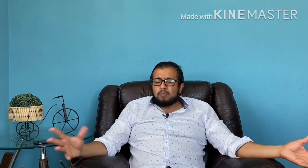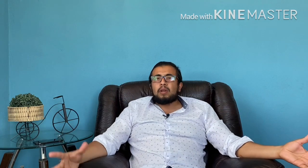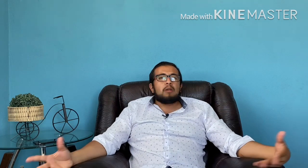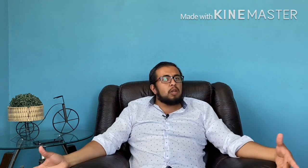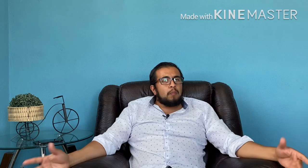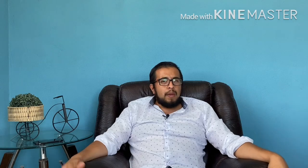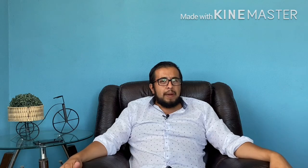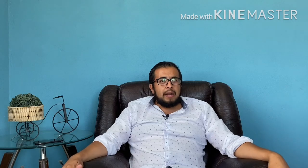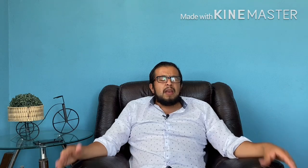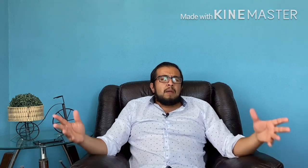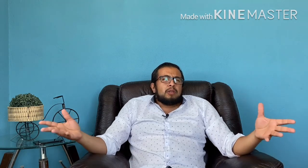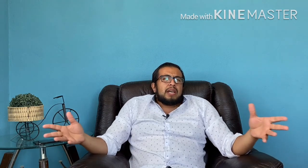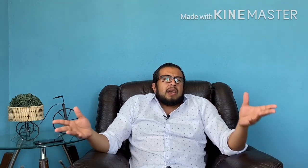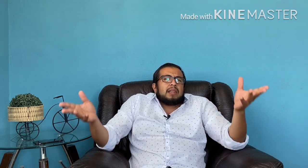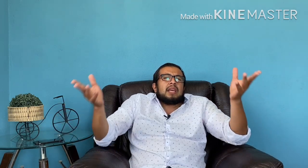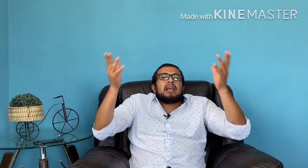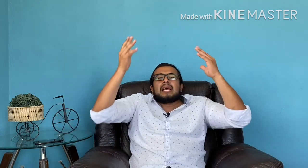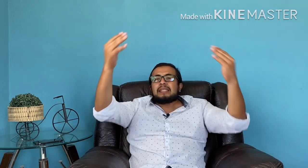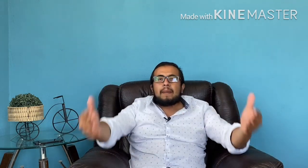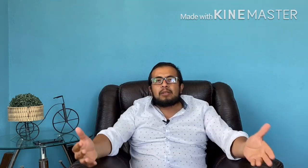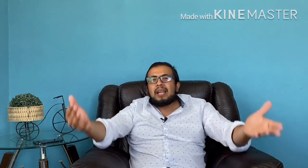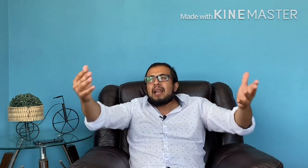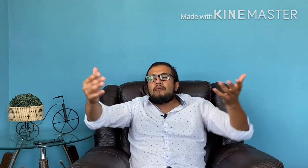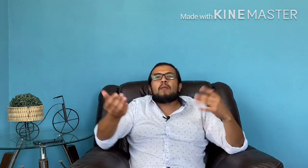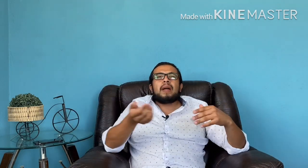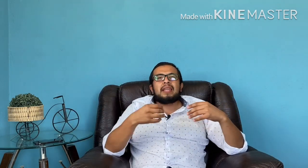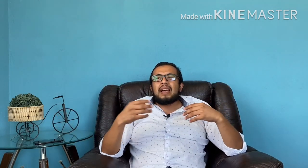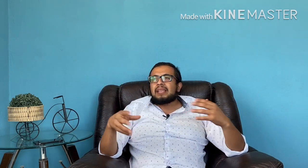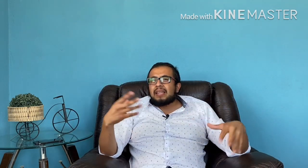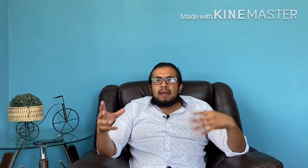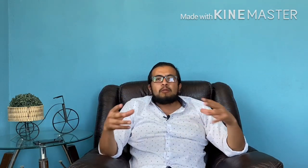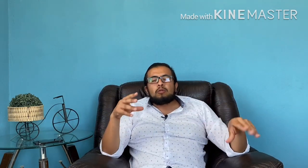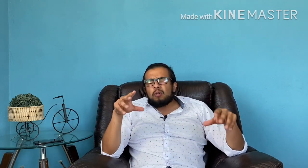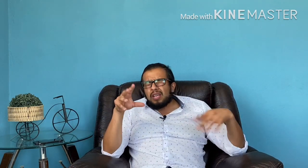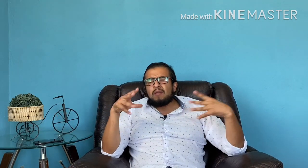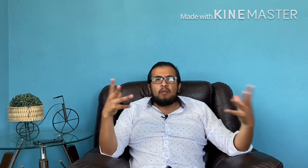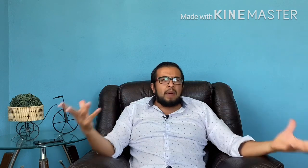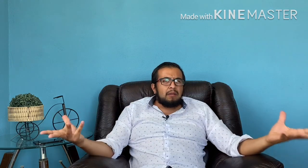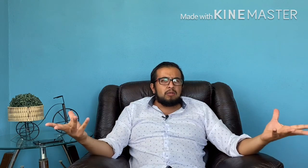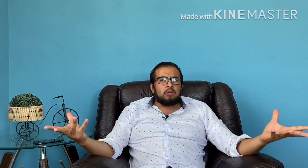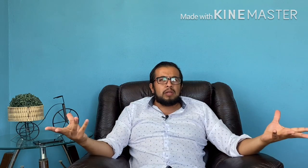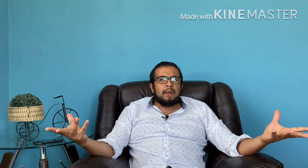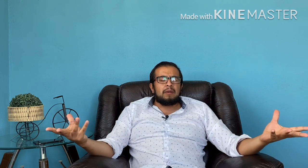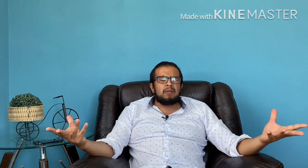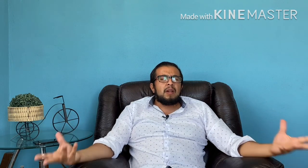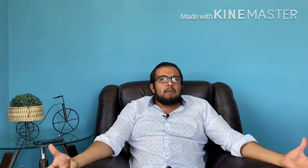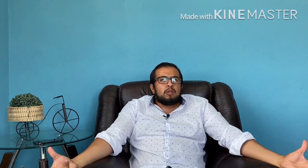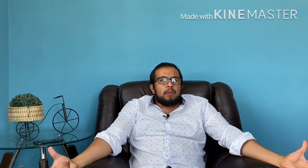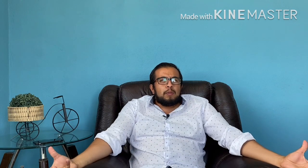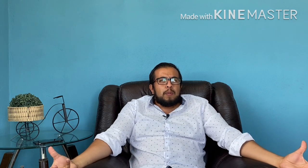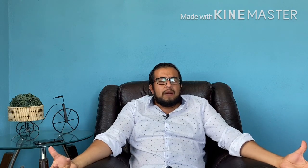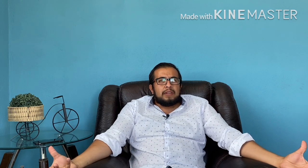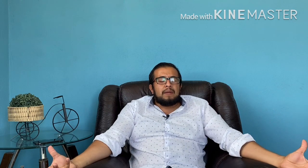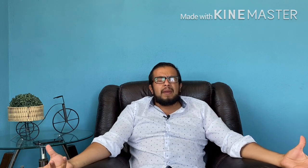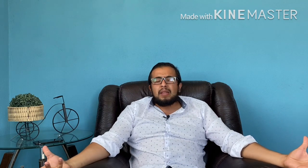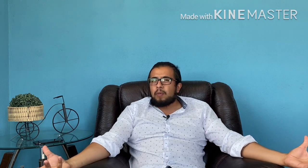para todos, porque los que no pueden parar, mucha gente que estamos en la informalidad, que tenemos un toque de informal en nuestro trabajo, pues no